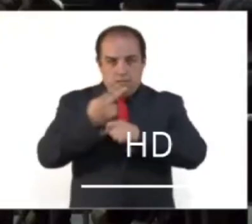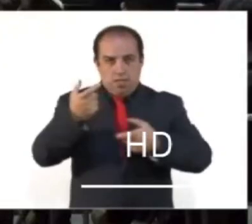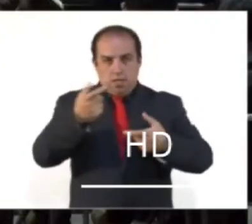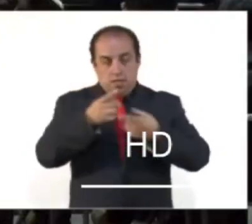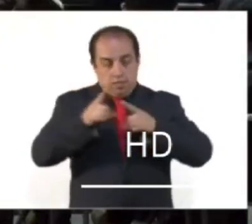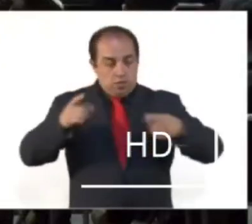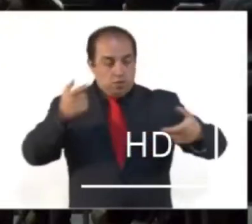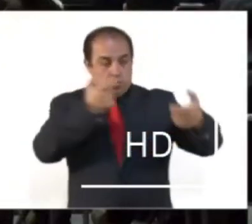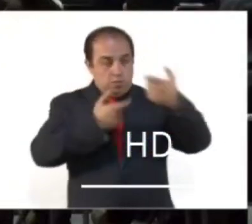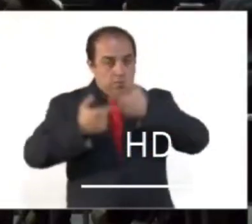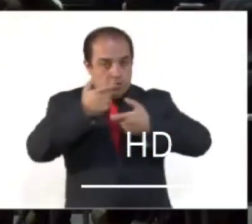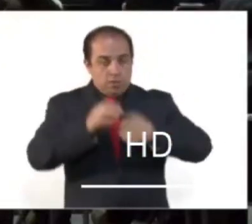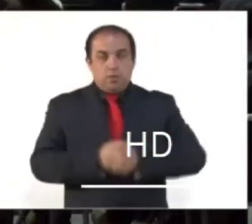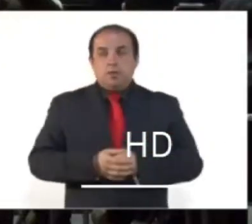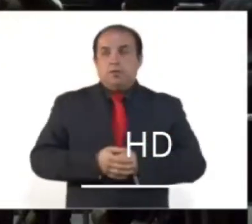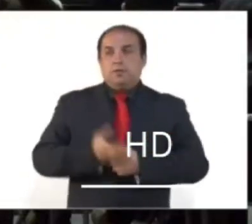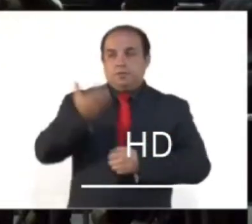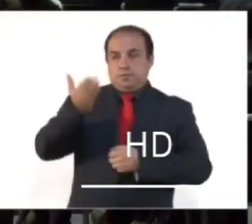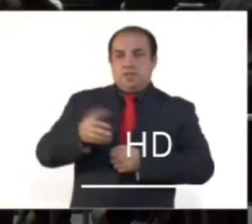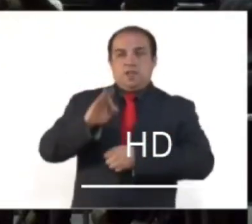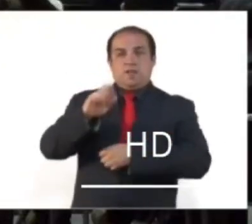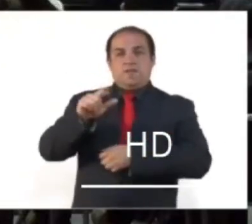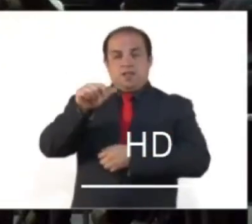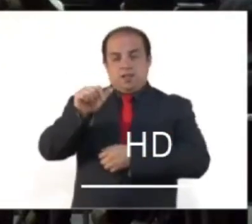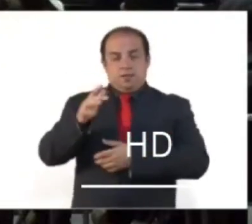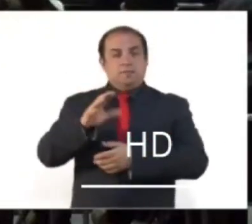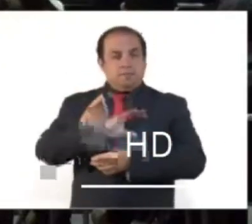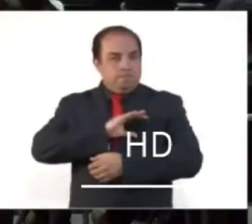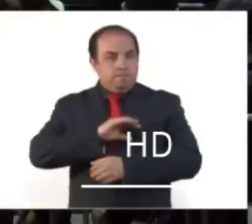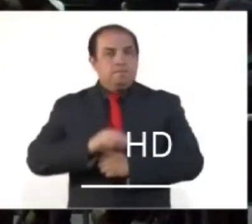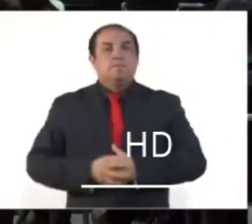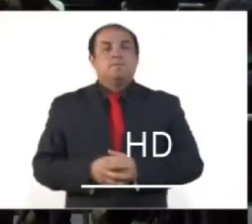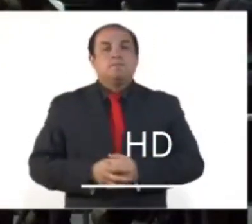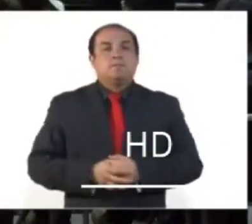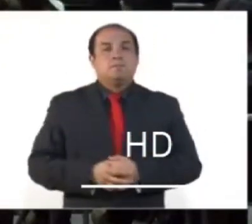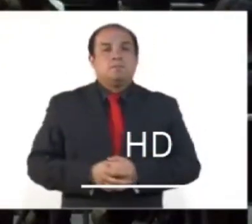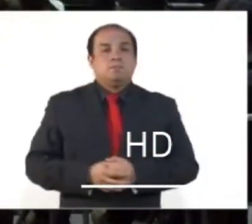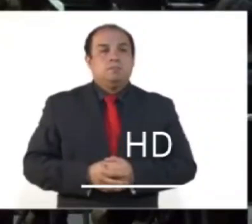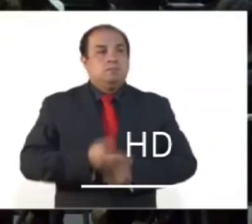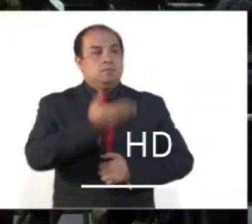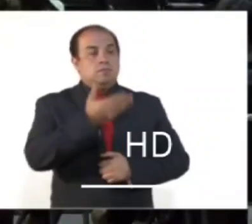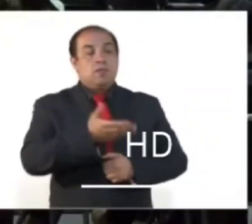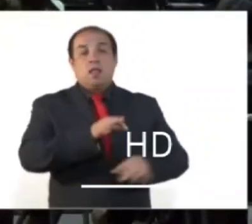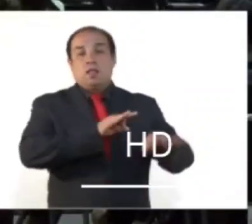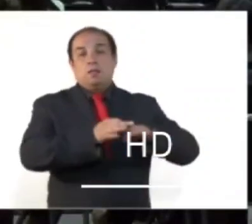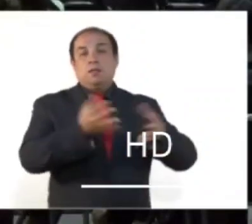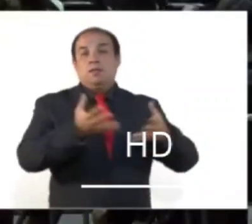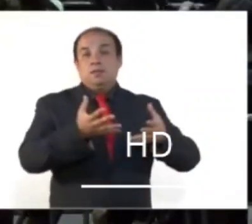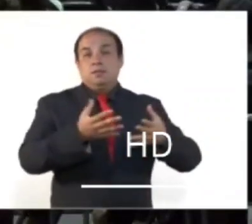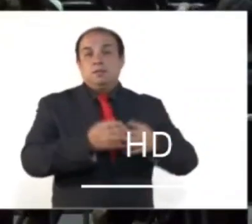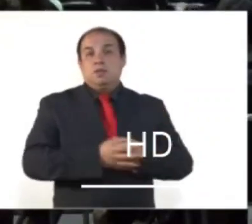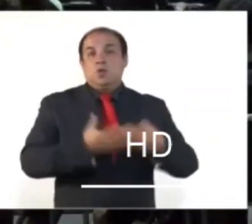Económico, mi estimado Fatlala, y también la colaboración que estamos haciendo con la